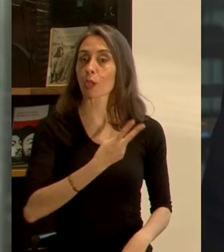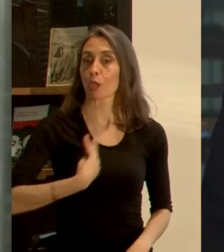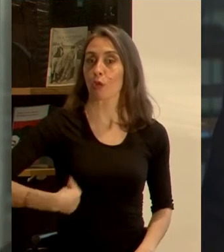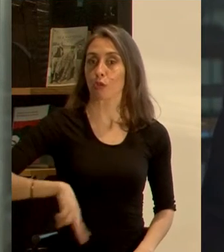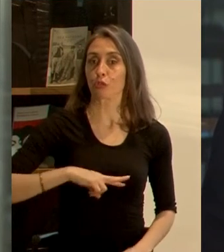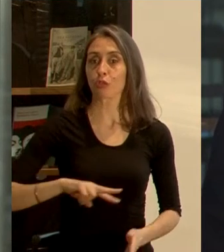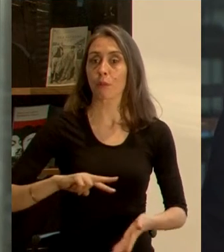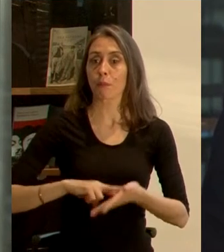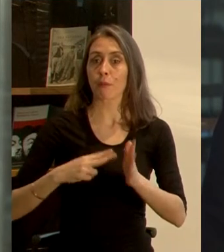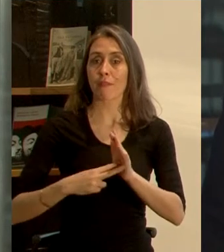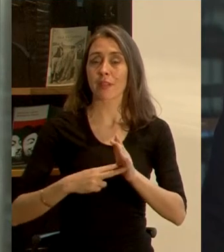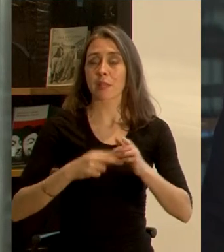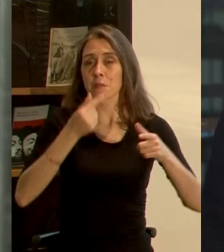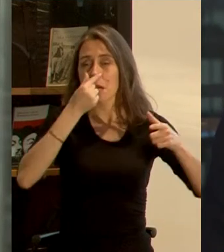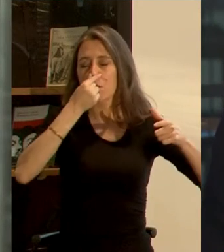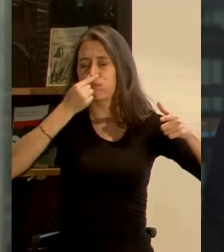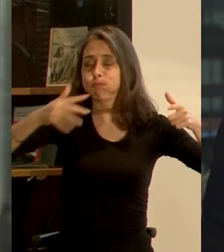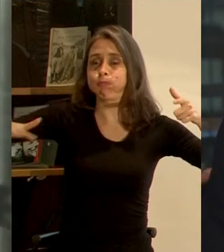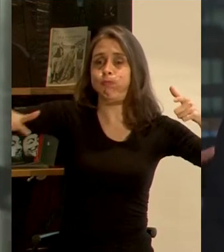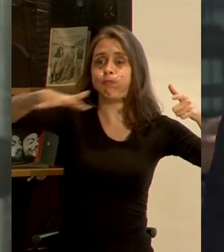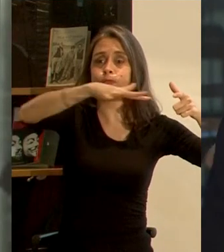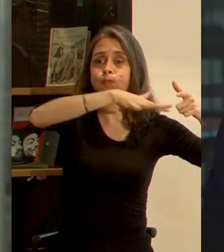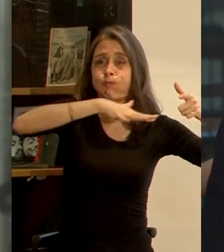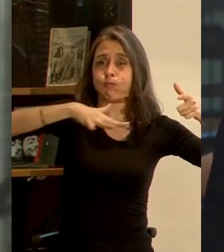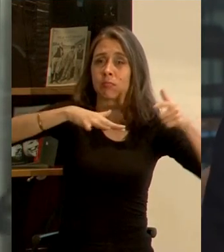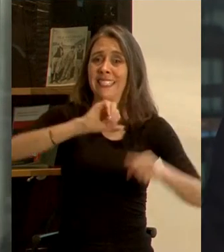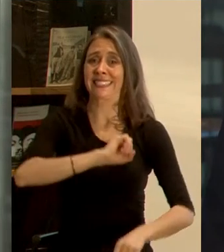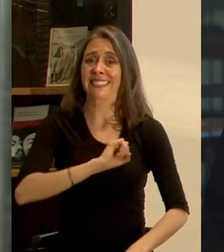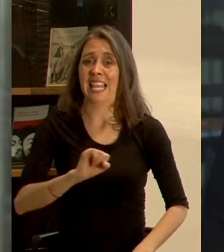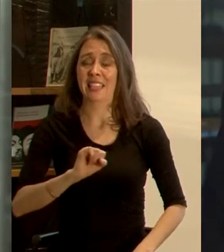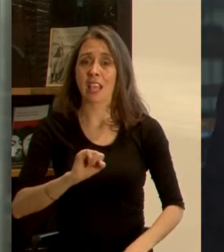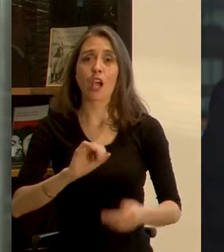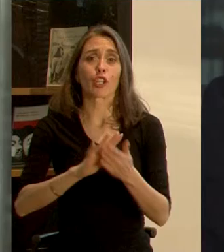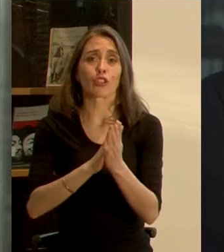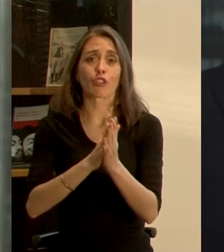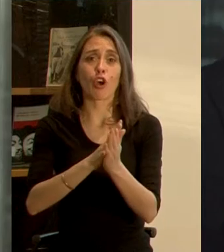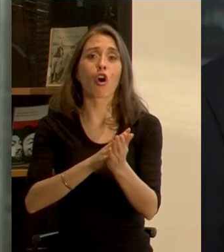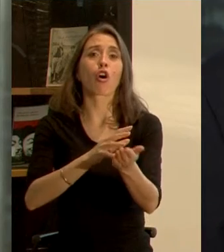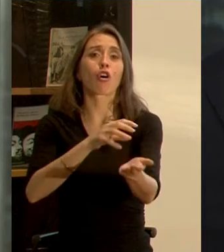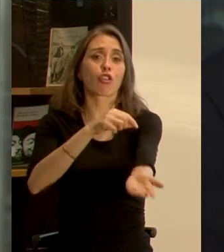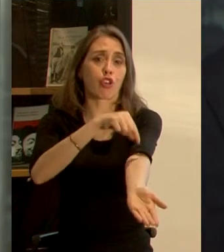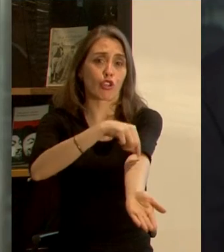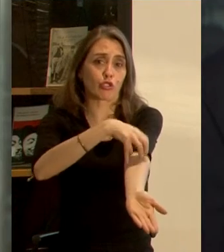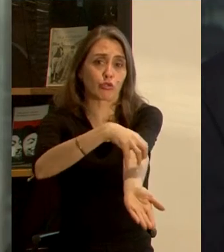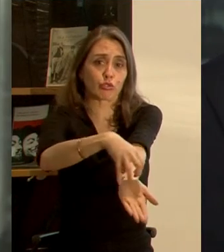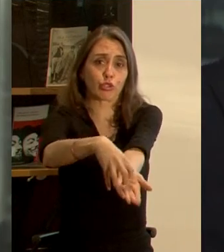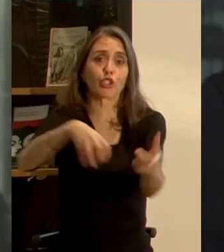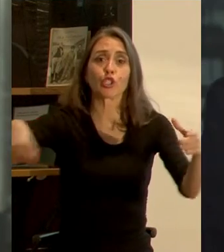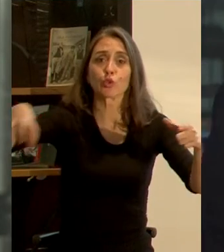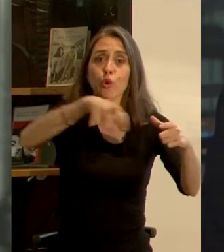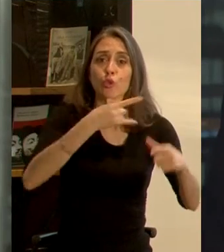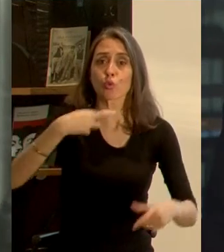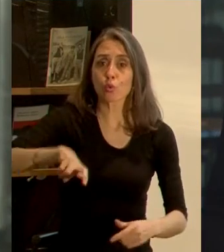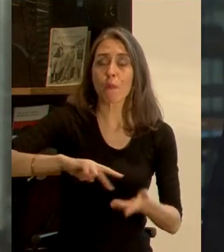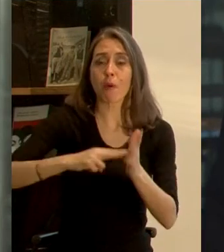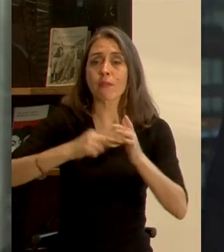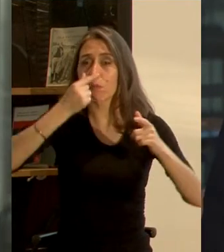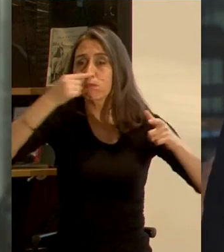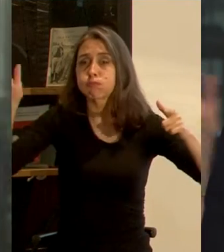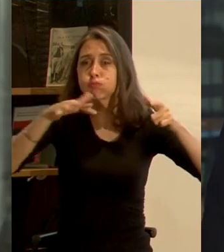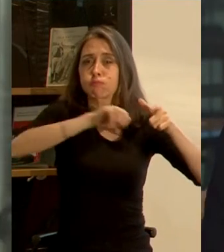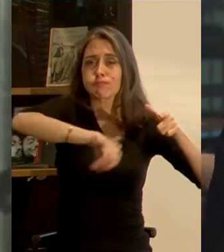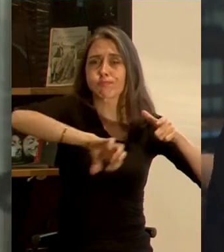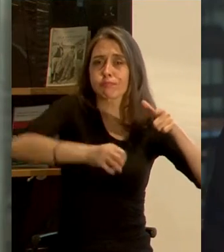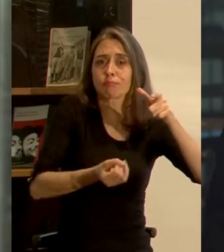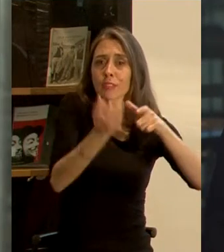tenemos problemas de contaminación atmosférica en Santiago, por ejemplo, y lo tenemos en todas las ciudades de Santiago del Sur. Tiene que ver también con un problema de metabolismo en la